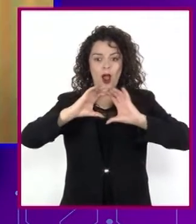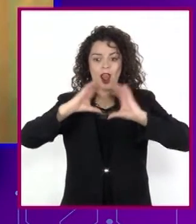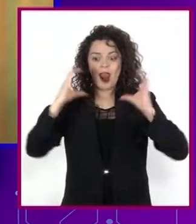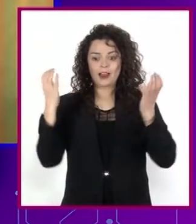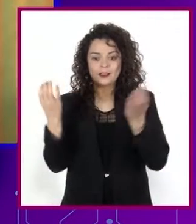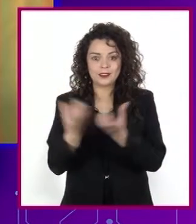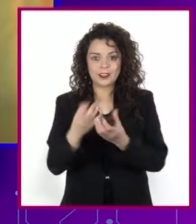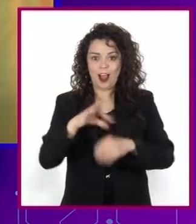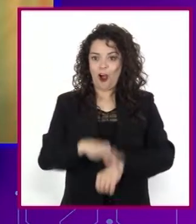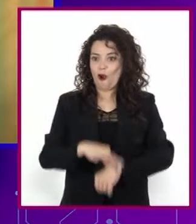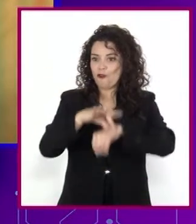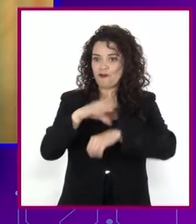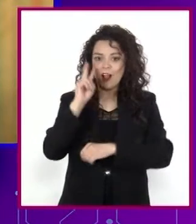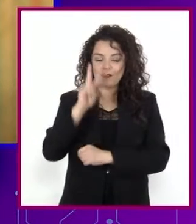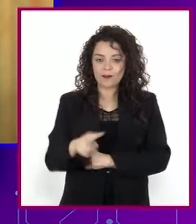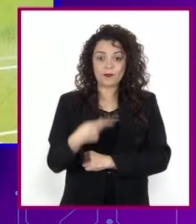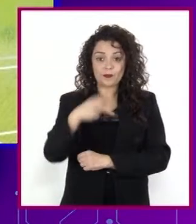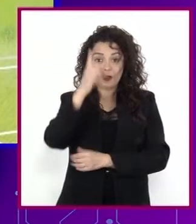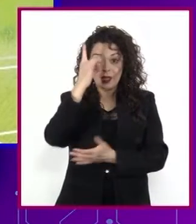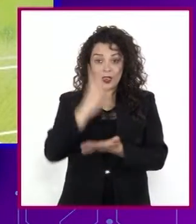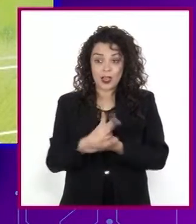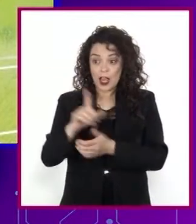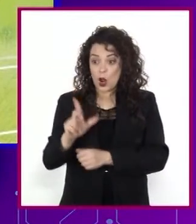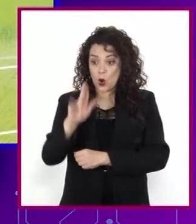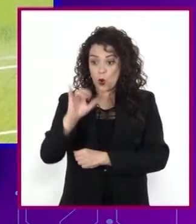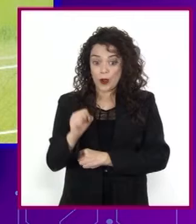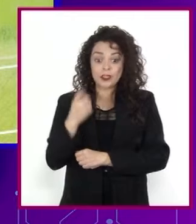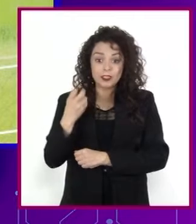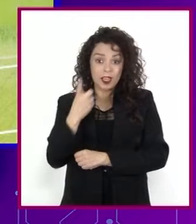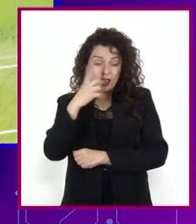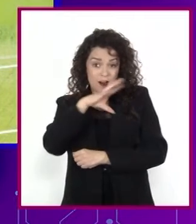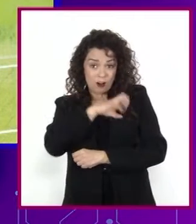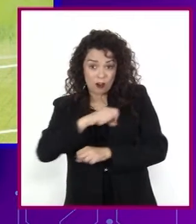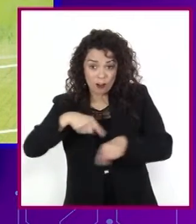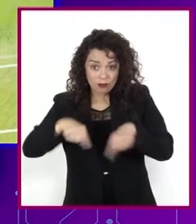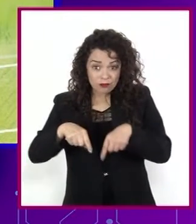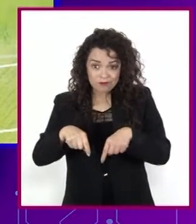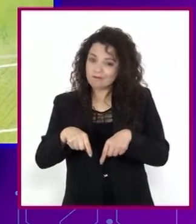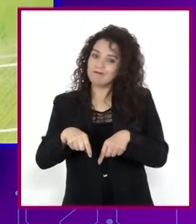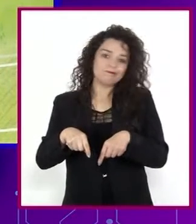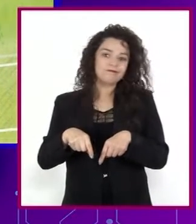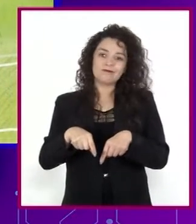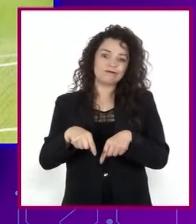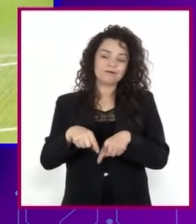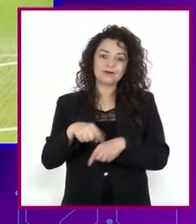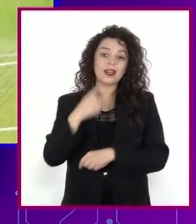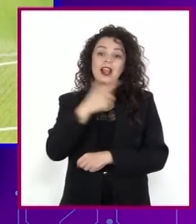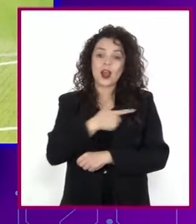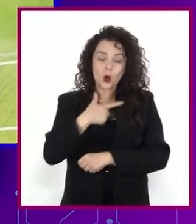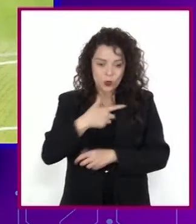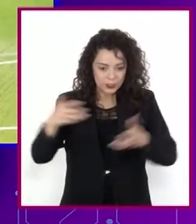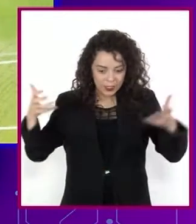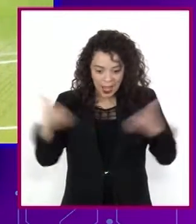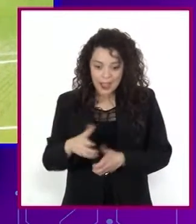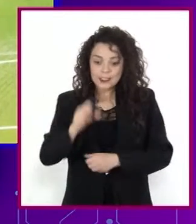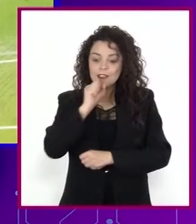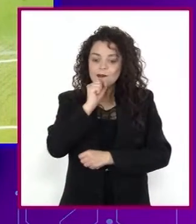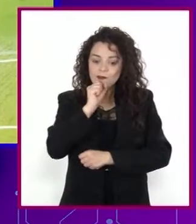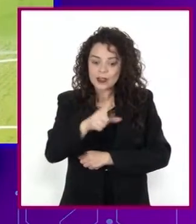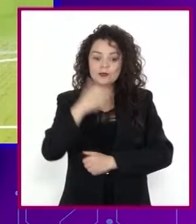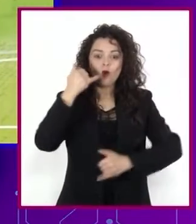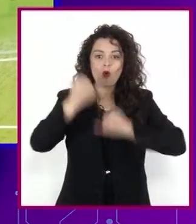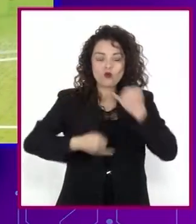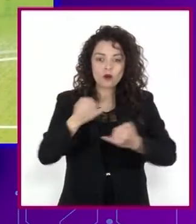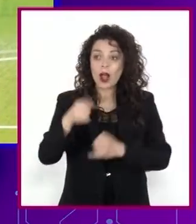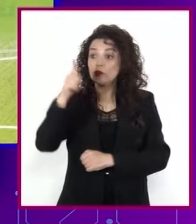a Luis no solamente le gusta ver este deporte, sino también practicarlo. En su escuela hay una